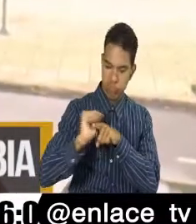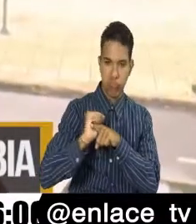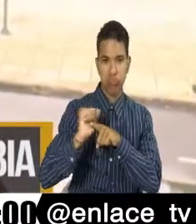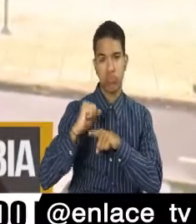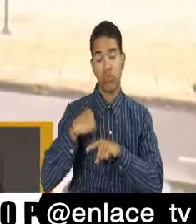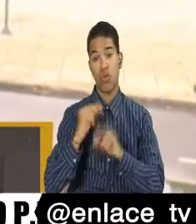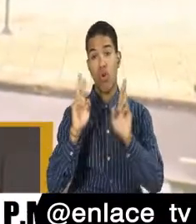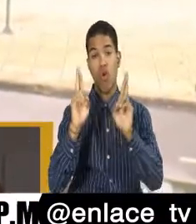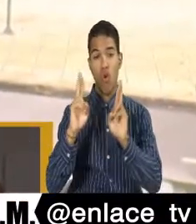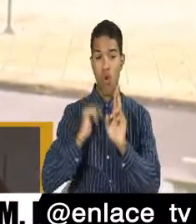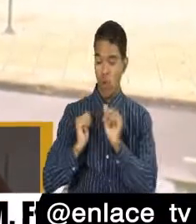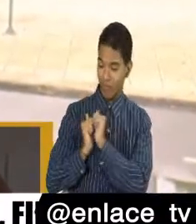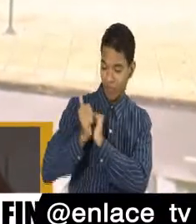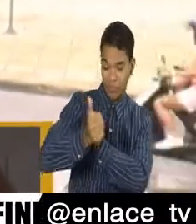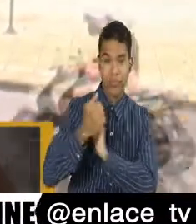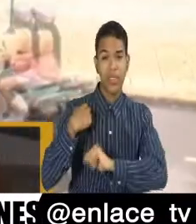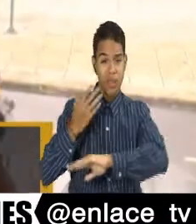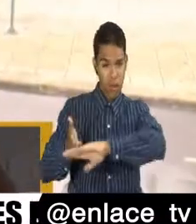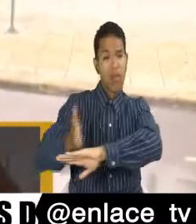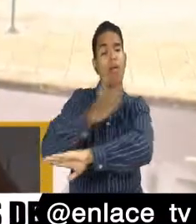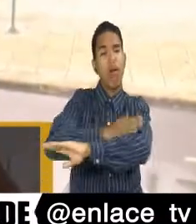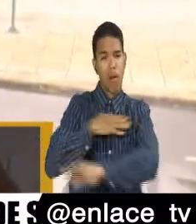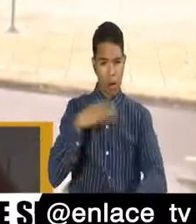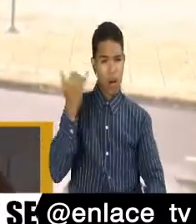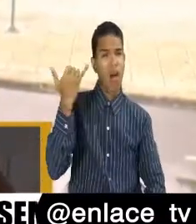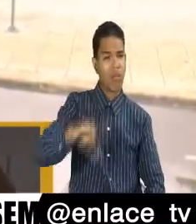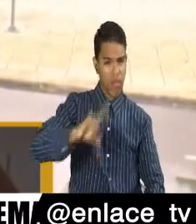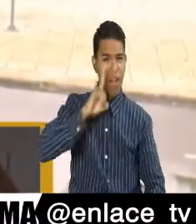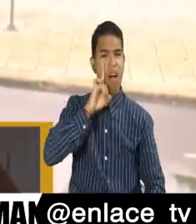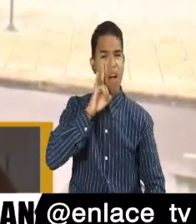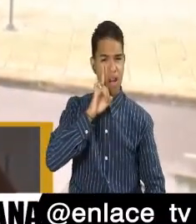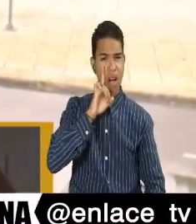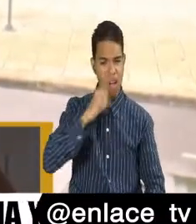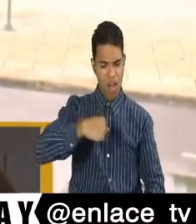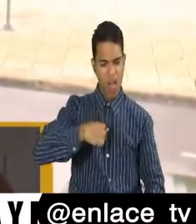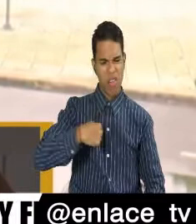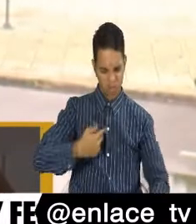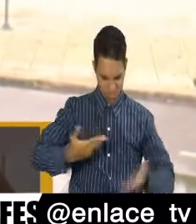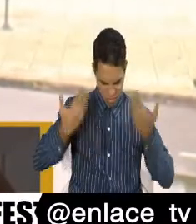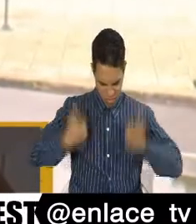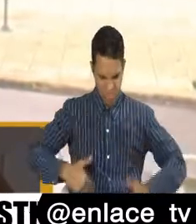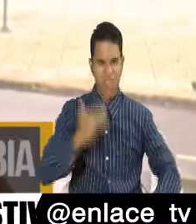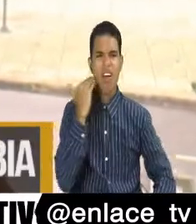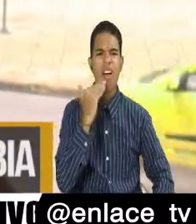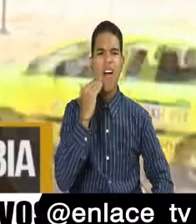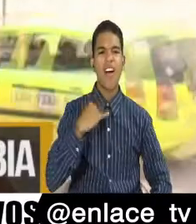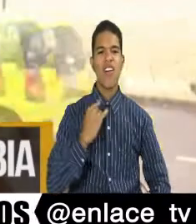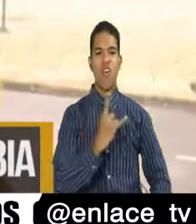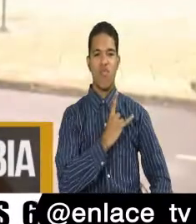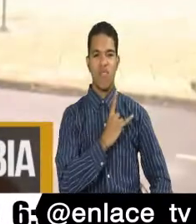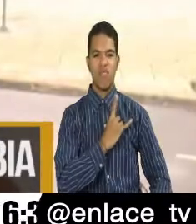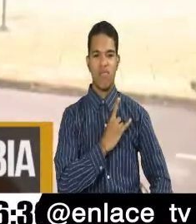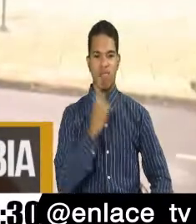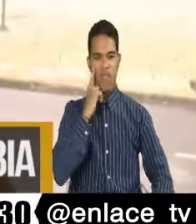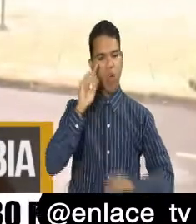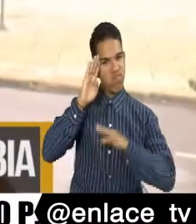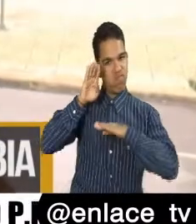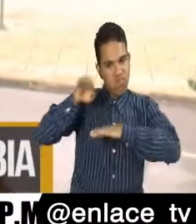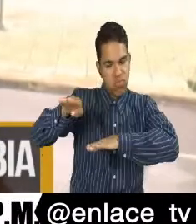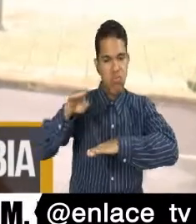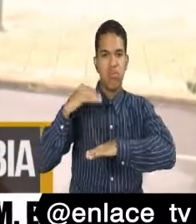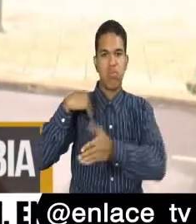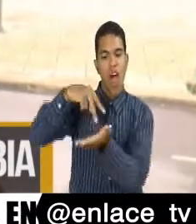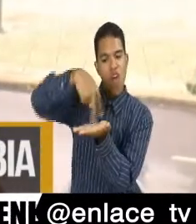ya hemos estado antes, por mi parte he estado también representando a la universidad allá como grupo de